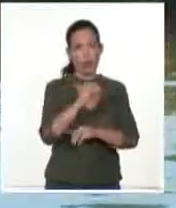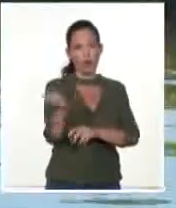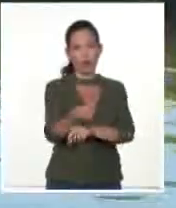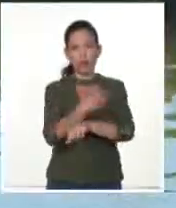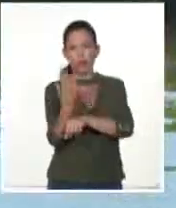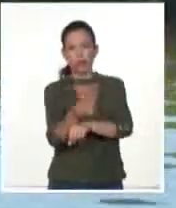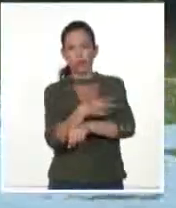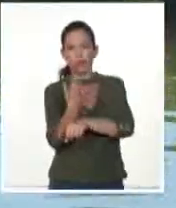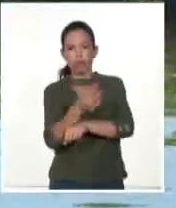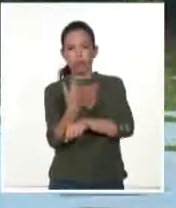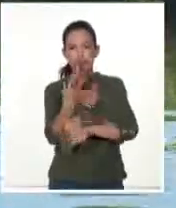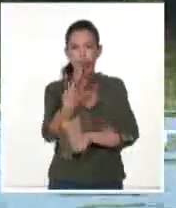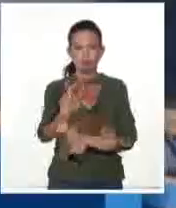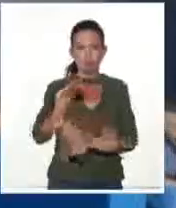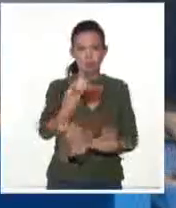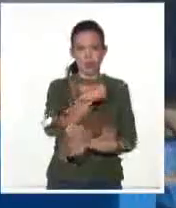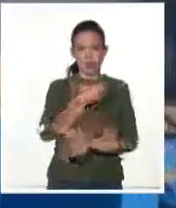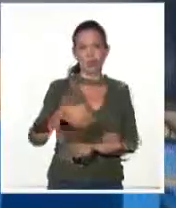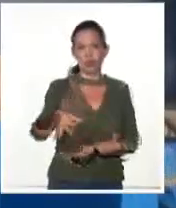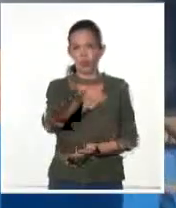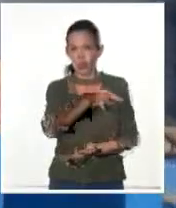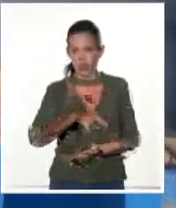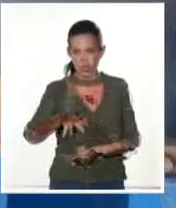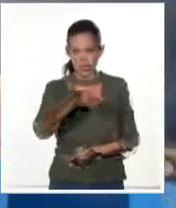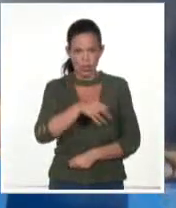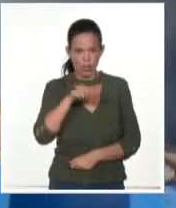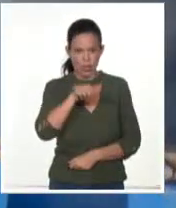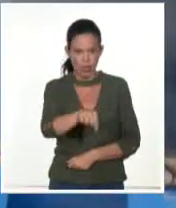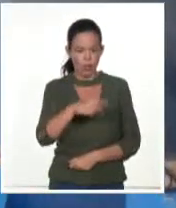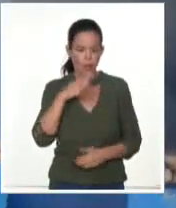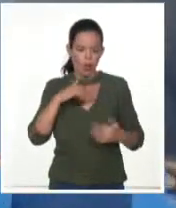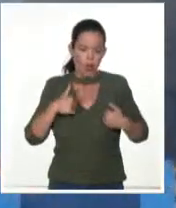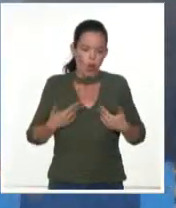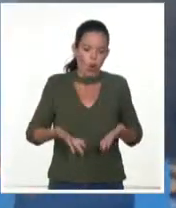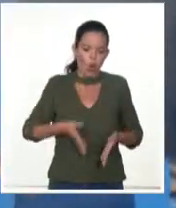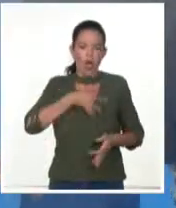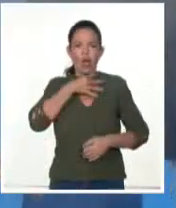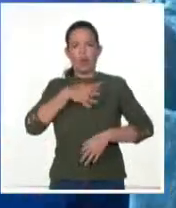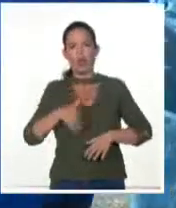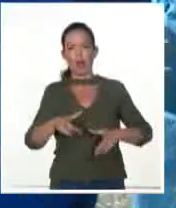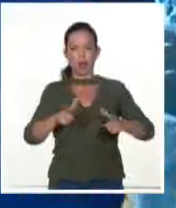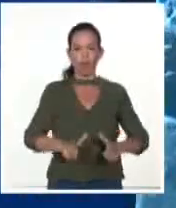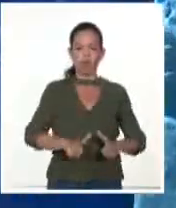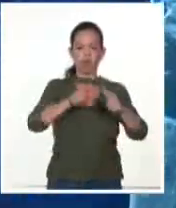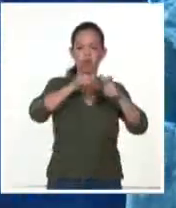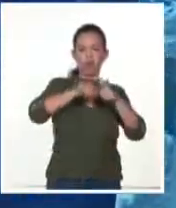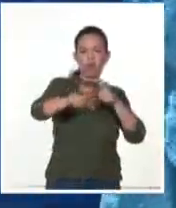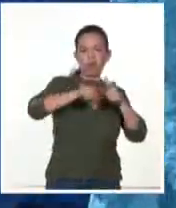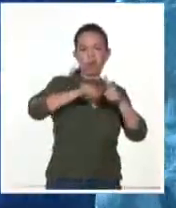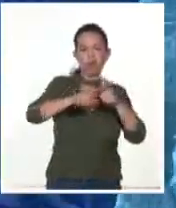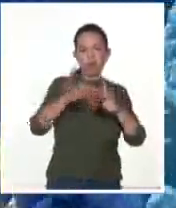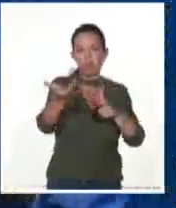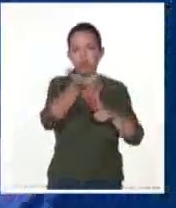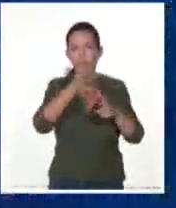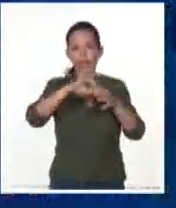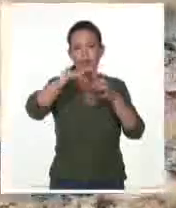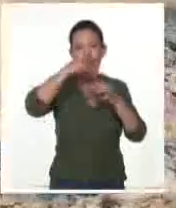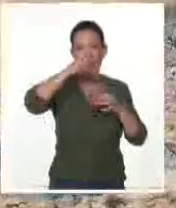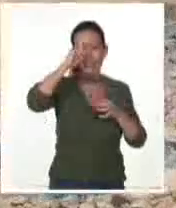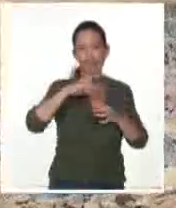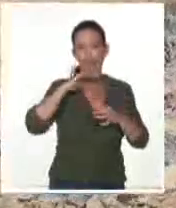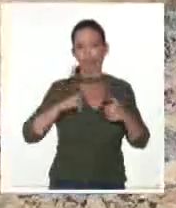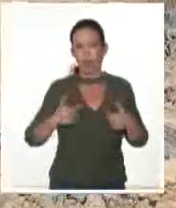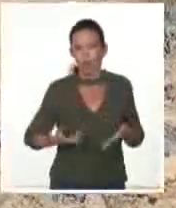quienes realizaron acciones de rescate armamento durante la simulación de un escape de amoníaco en la entidad y el auxilio de las vidas humanas. En los